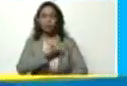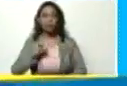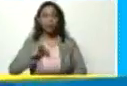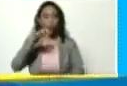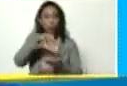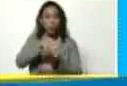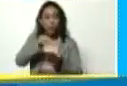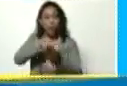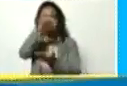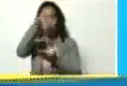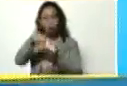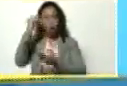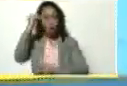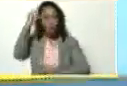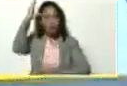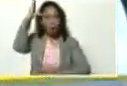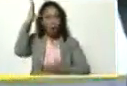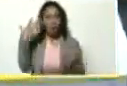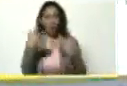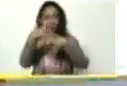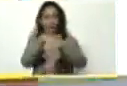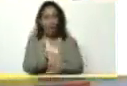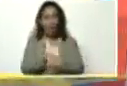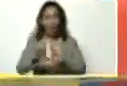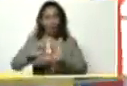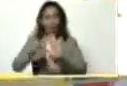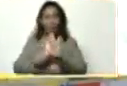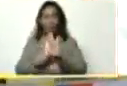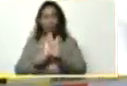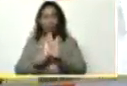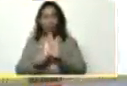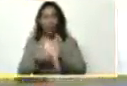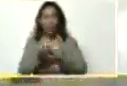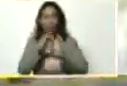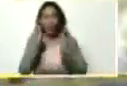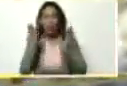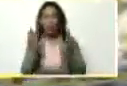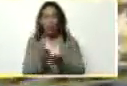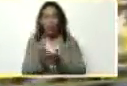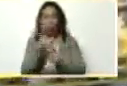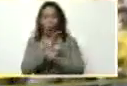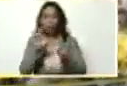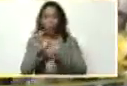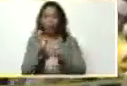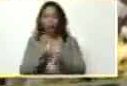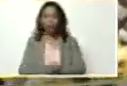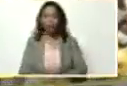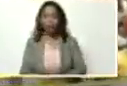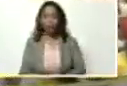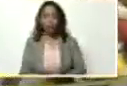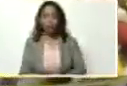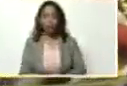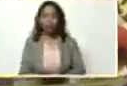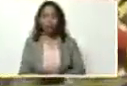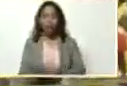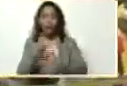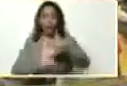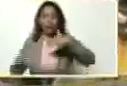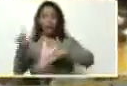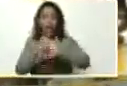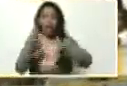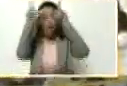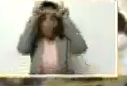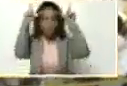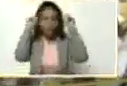y nacional, con capacidad de integrarse a un mundo pluripolar. Joanly Elizabeth Heredia Zavala, licenciada en